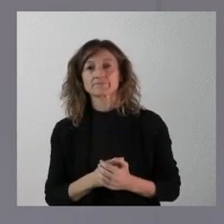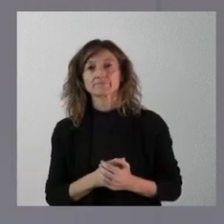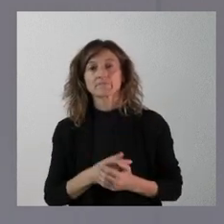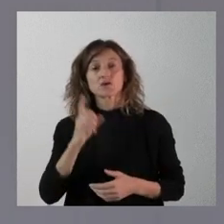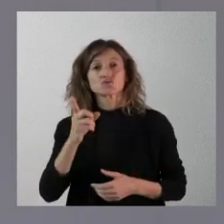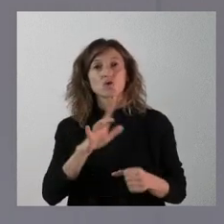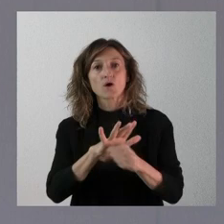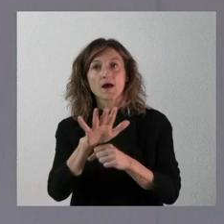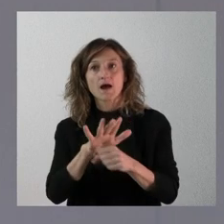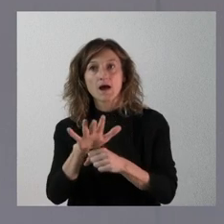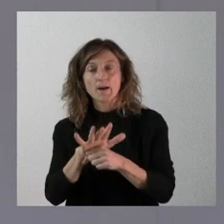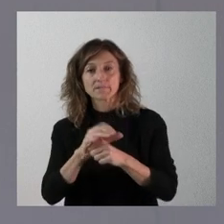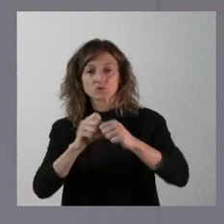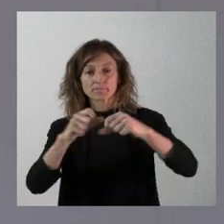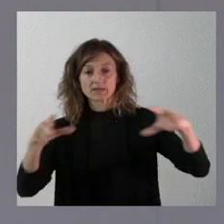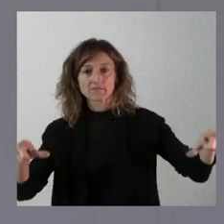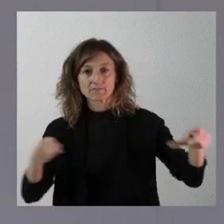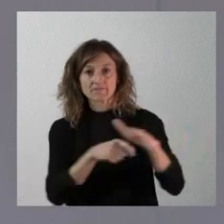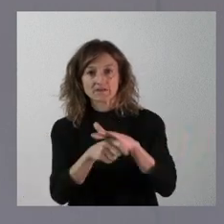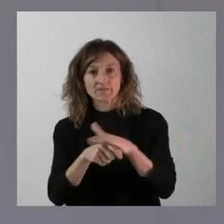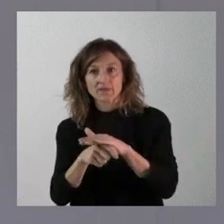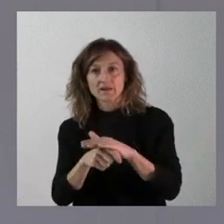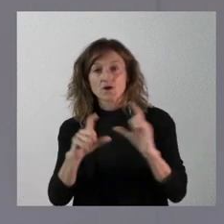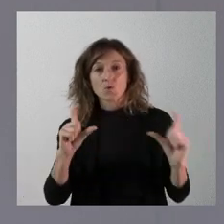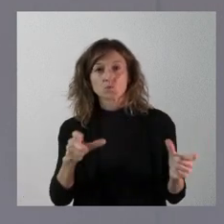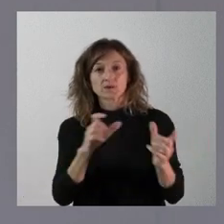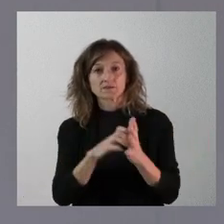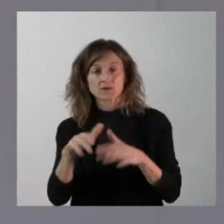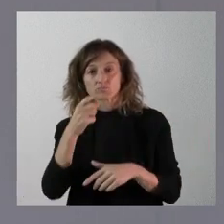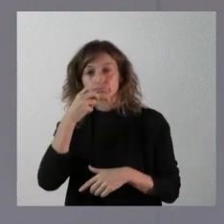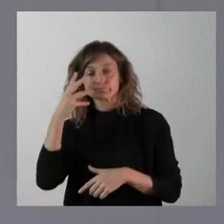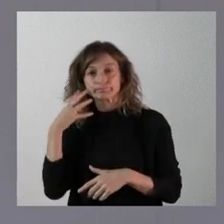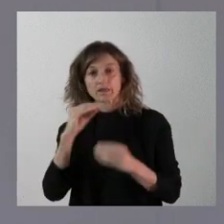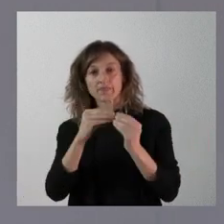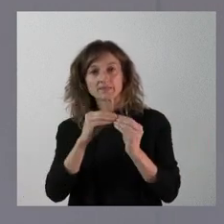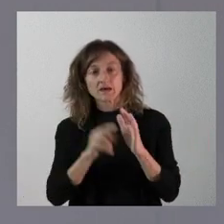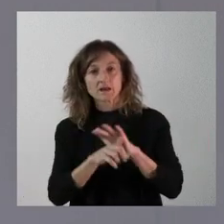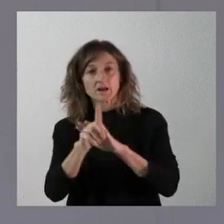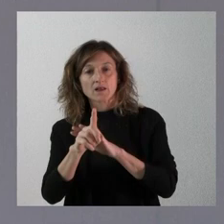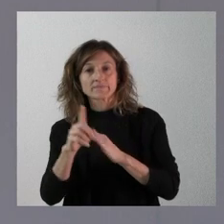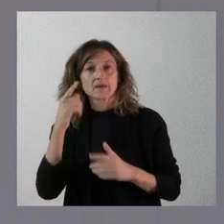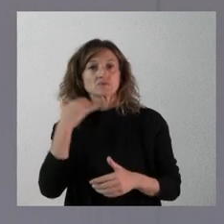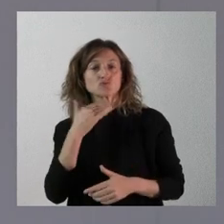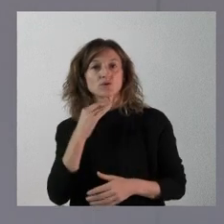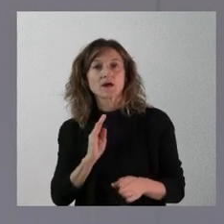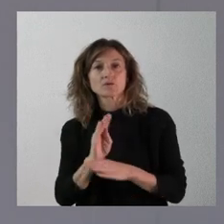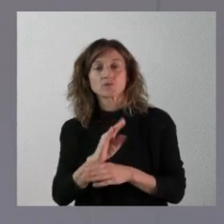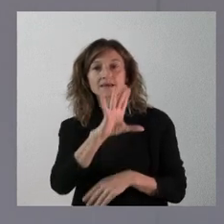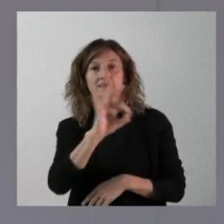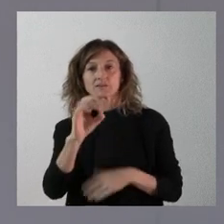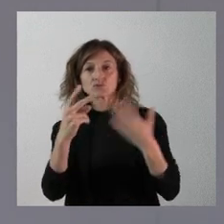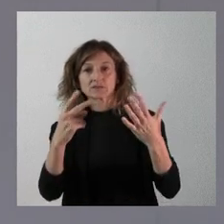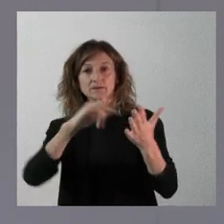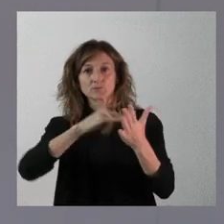ámbito de lo que es la plataforma financiera de la junta de Castilla en los últimos años pues han desarrollado en el caso concreto de Soria ayudas para 507